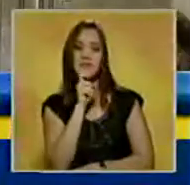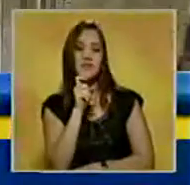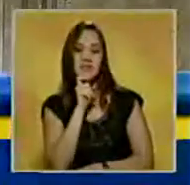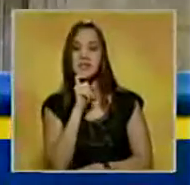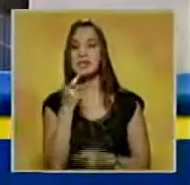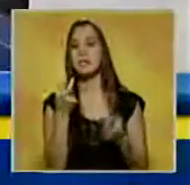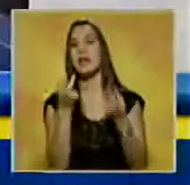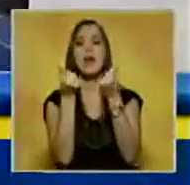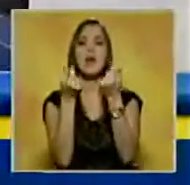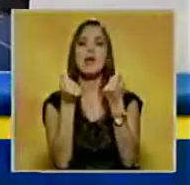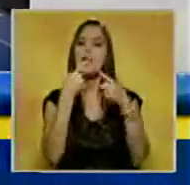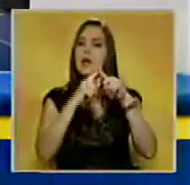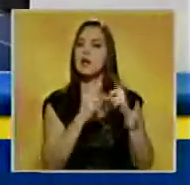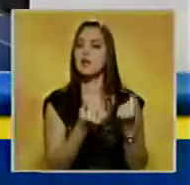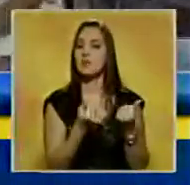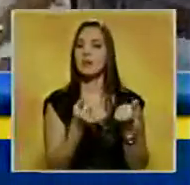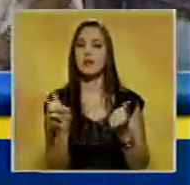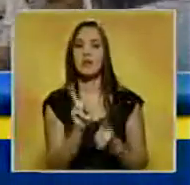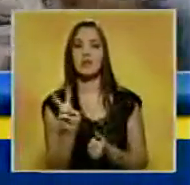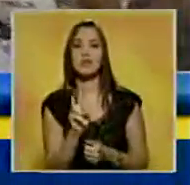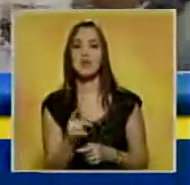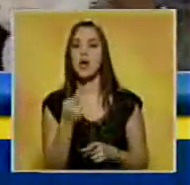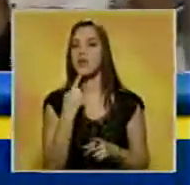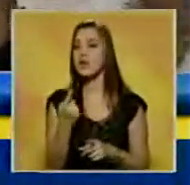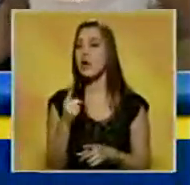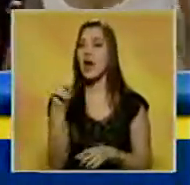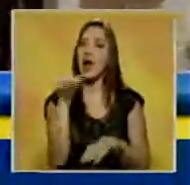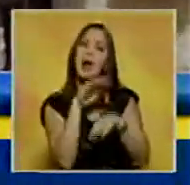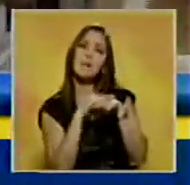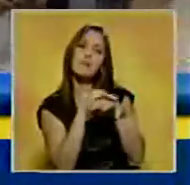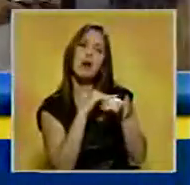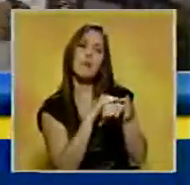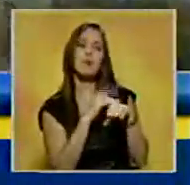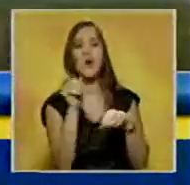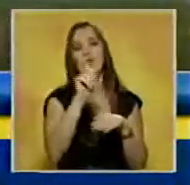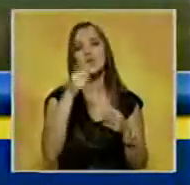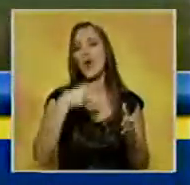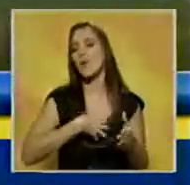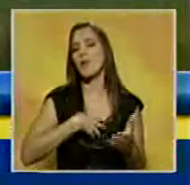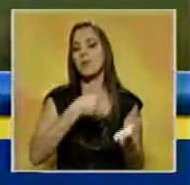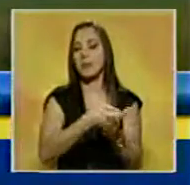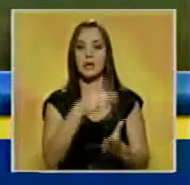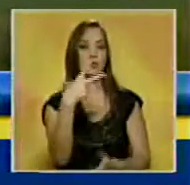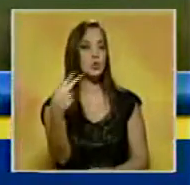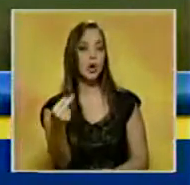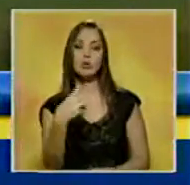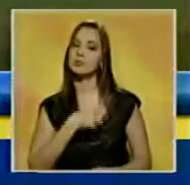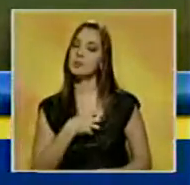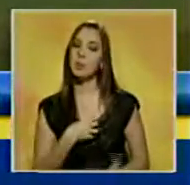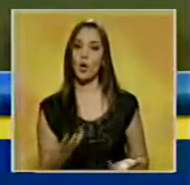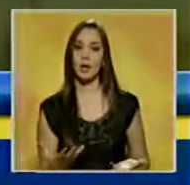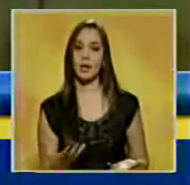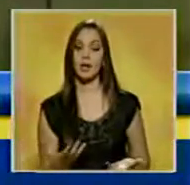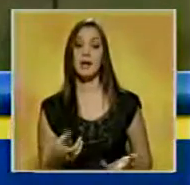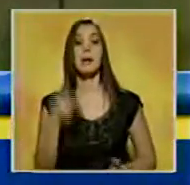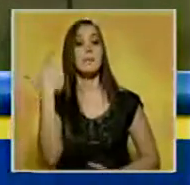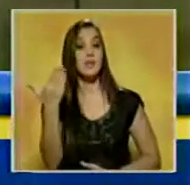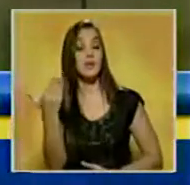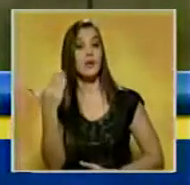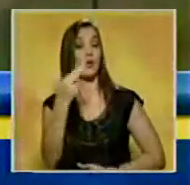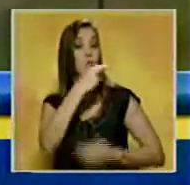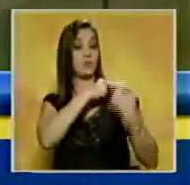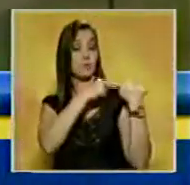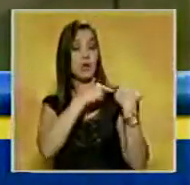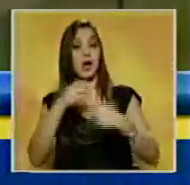que atraviesa el país no puede ser una excusa para no saldar la deuda con el sector aéreo por lo que pidió a las autoridades venezolanas